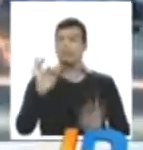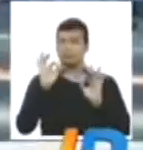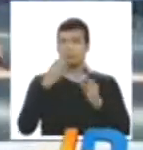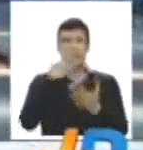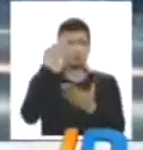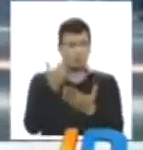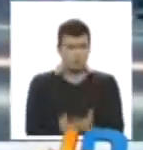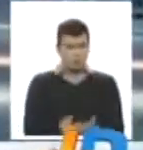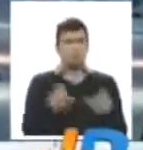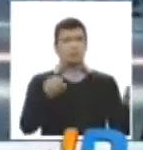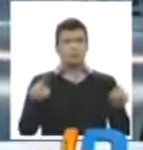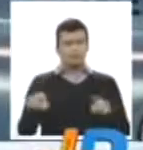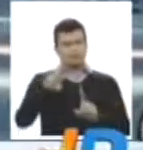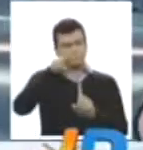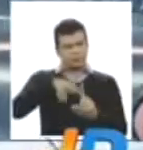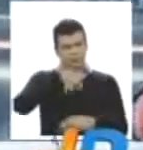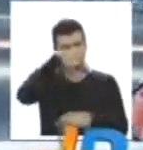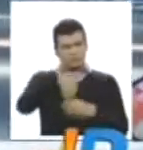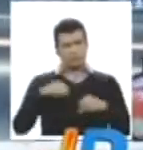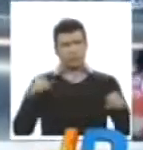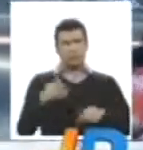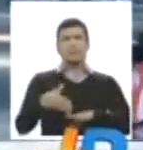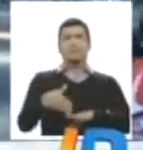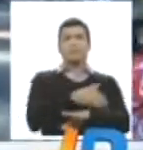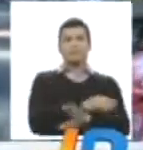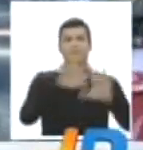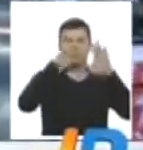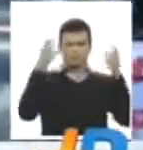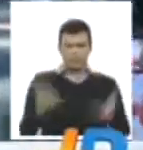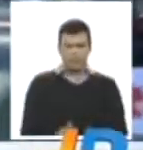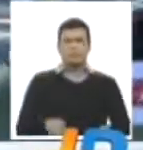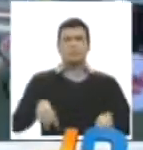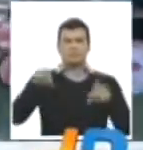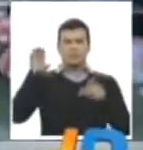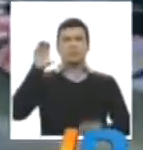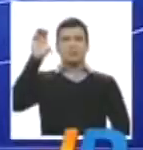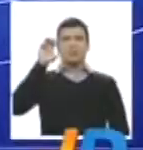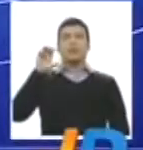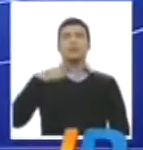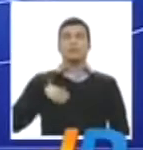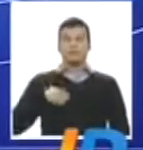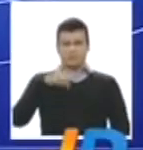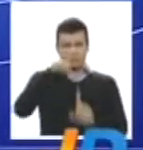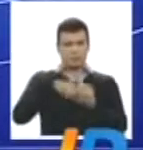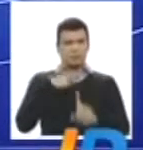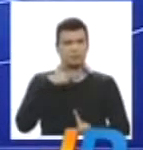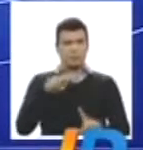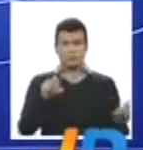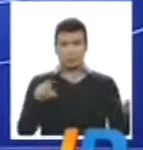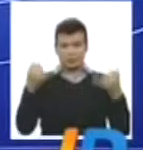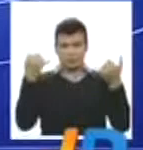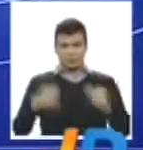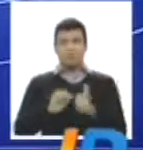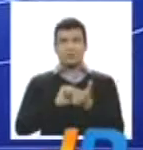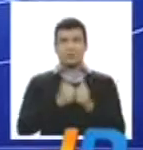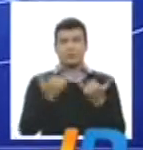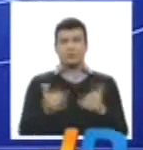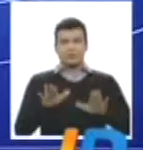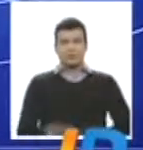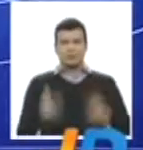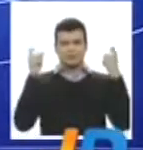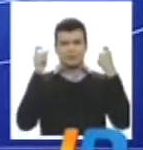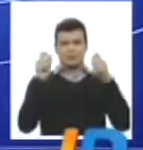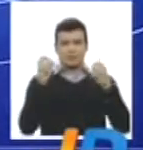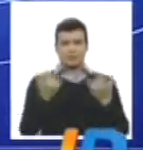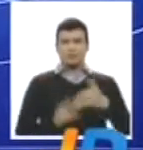los patinadores colombianos en Bogotá antes de viajar a Rosario, Argentina en el mes de noviembre. Hasta aquí la información deportiva. Hacemos una pausa